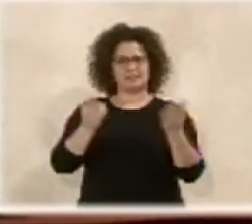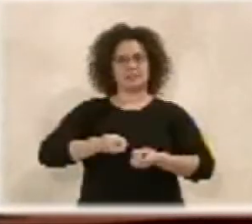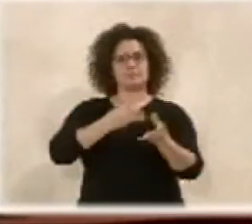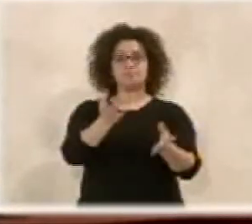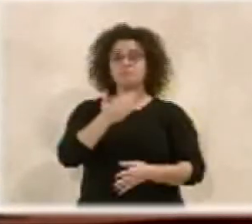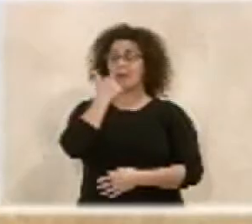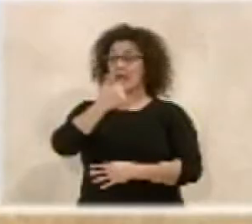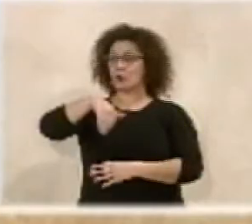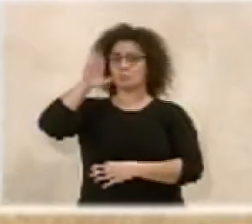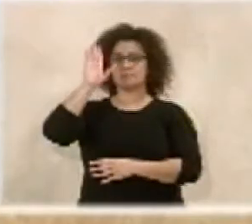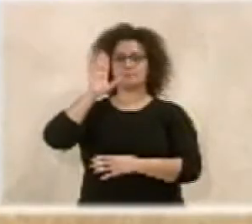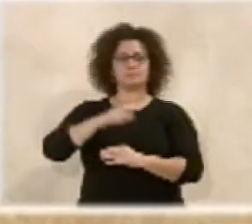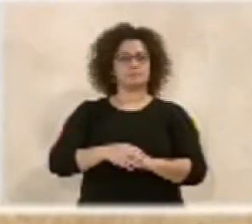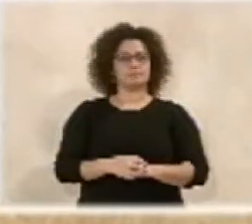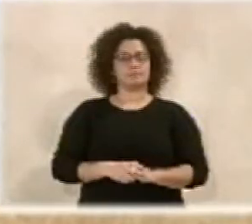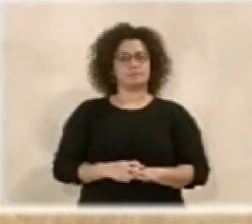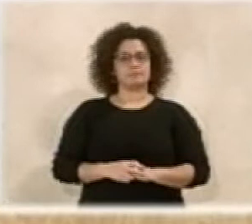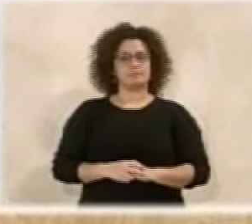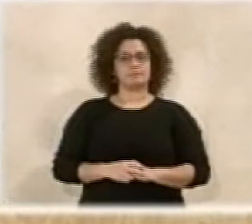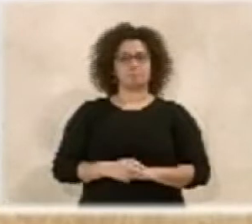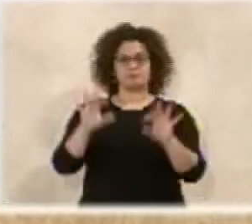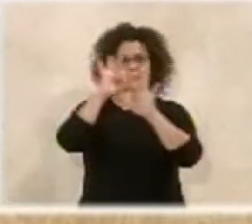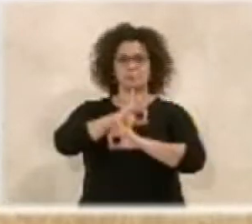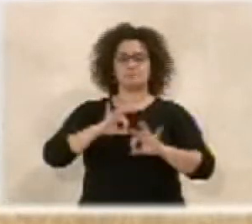2017. ¿Algo que decir al punto 16?